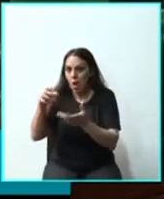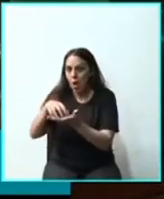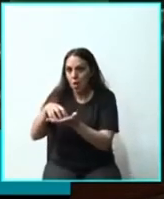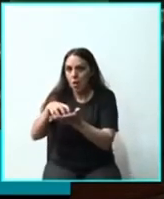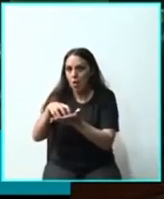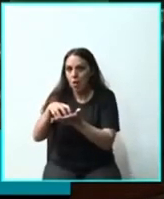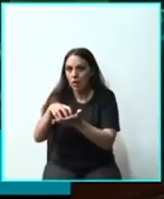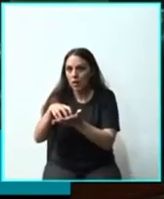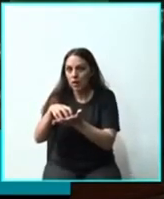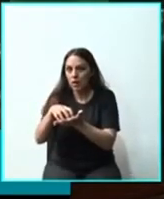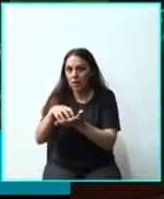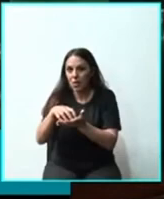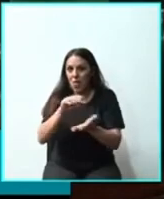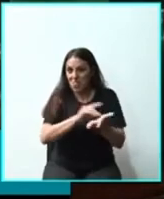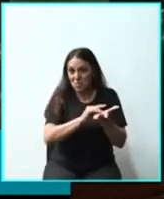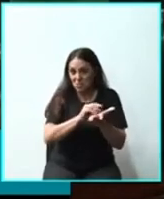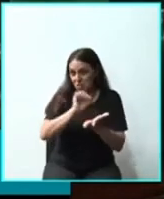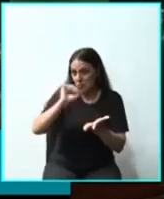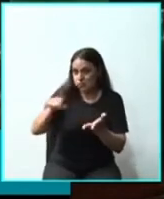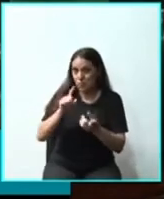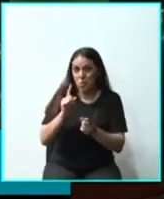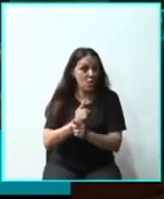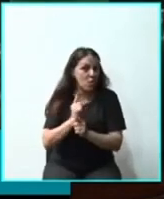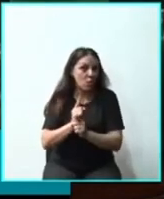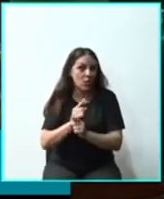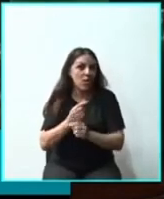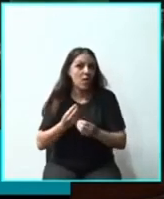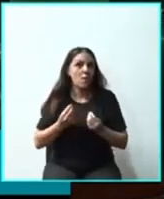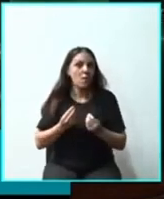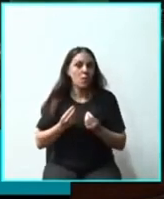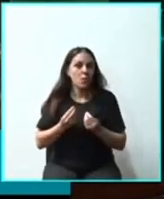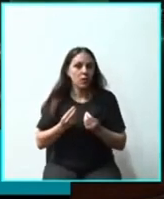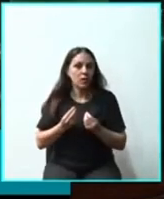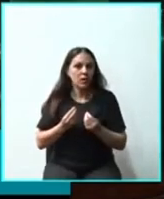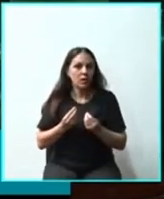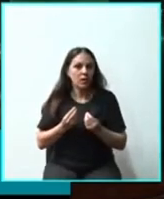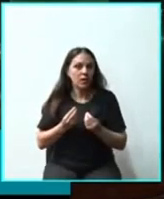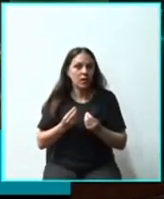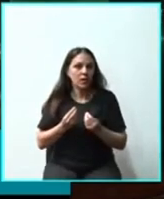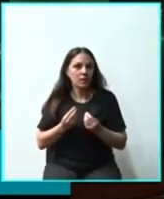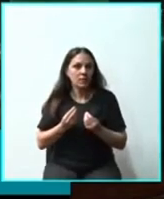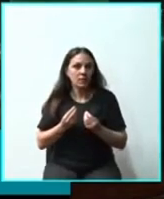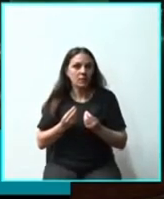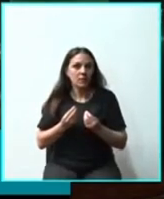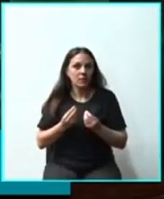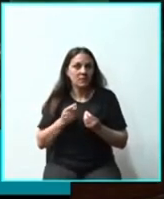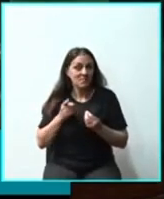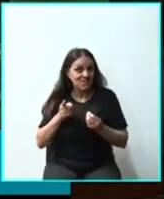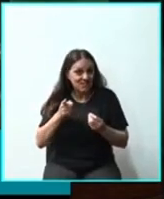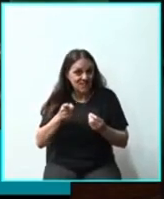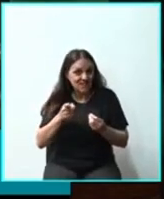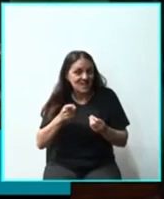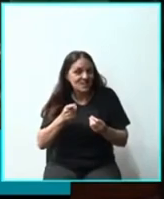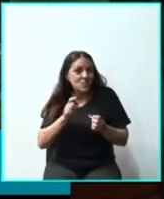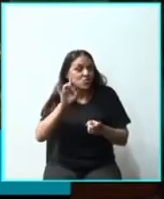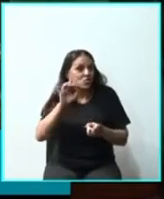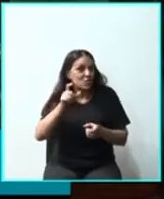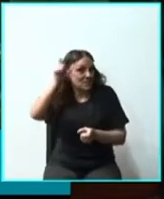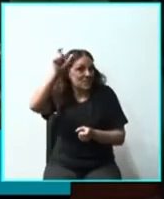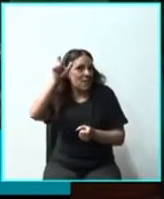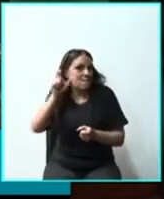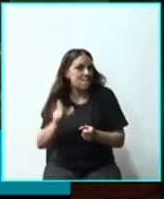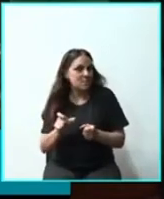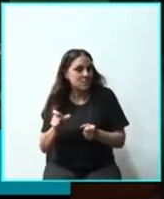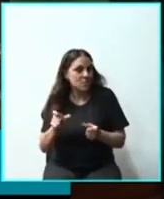ser eludida por el imputado, porque en tal caso su actuación no será en calidad de sujeto de